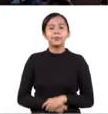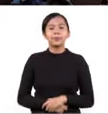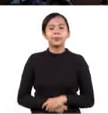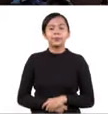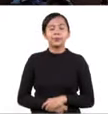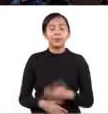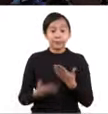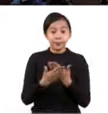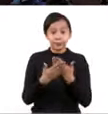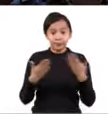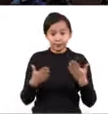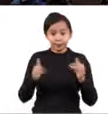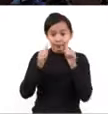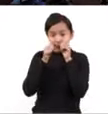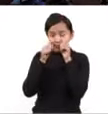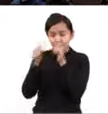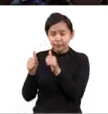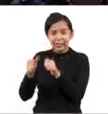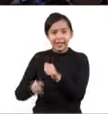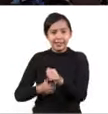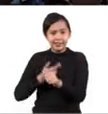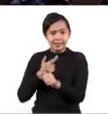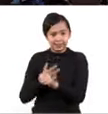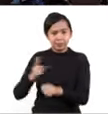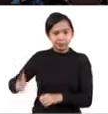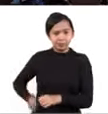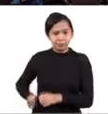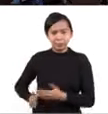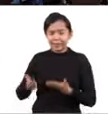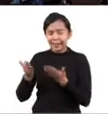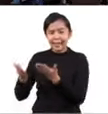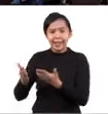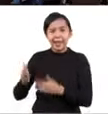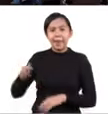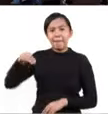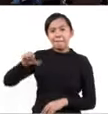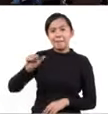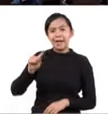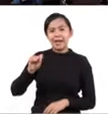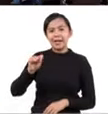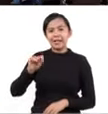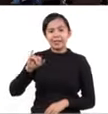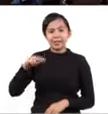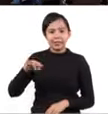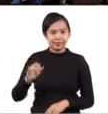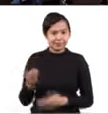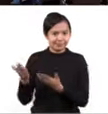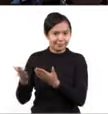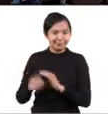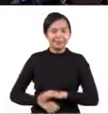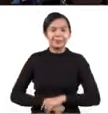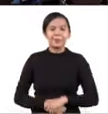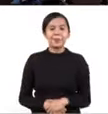Tiene la palabra el secretario de Gobierno de la Ciudad de México, maestro Martí Batres Guadarrama.